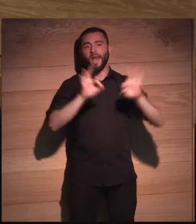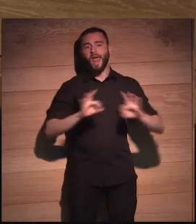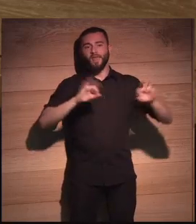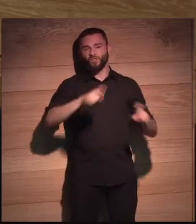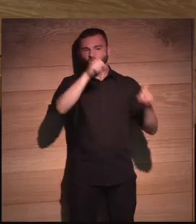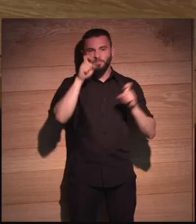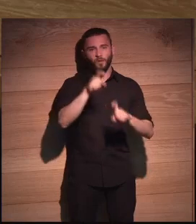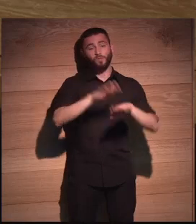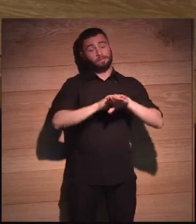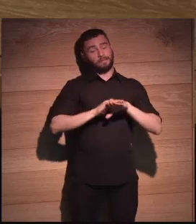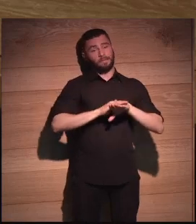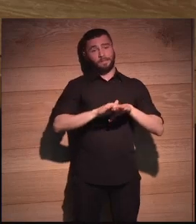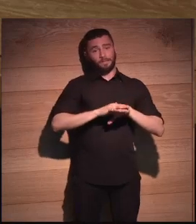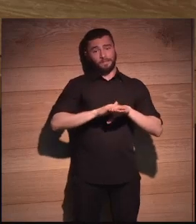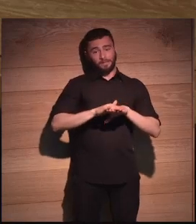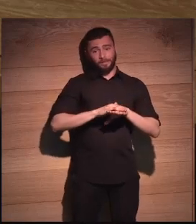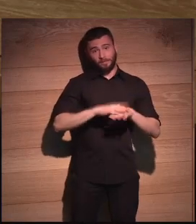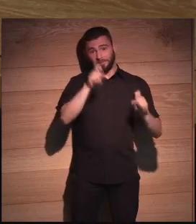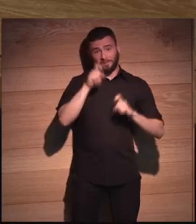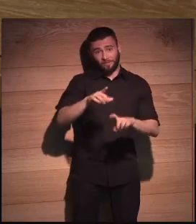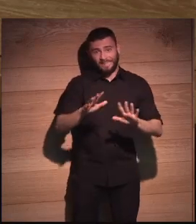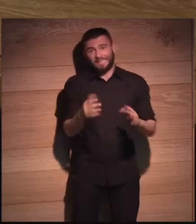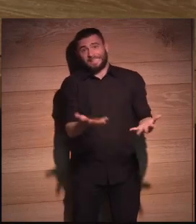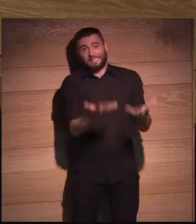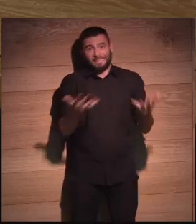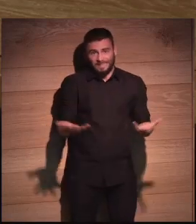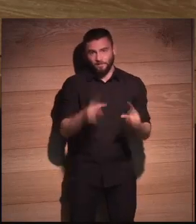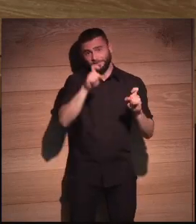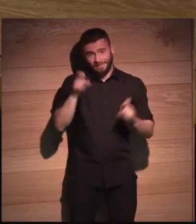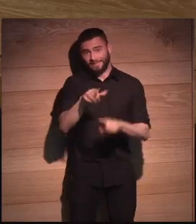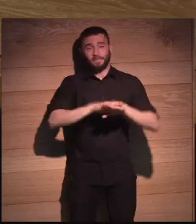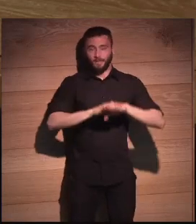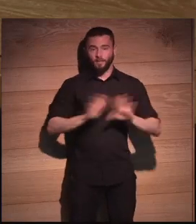esta pregunta tan de Texas para abajo, pero es que lo de las